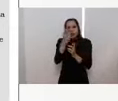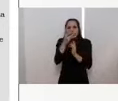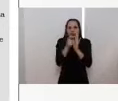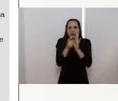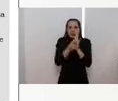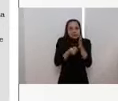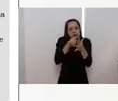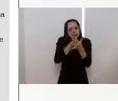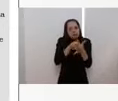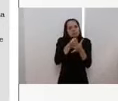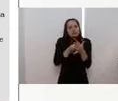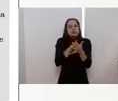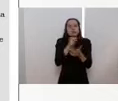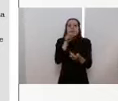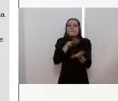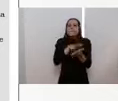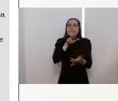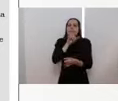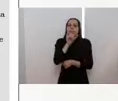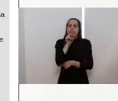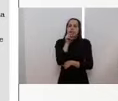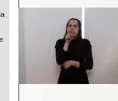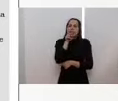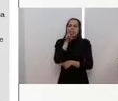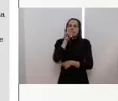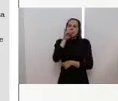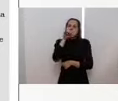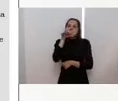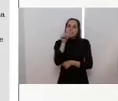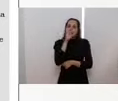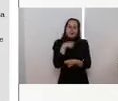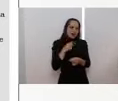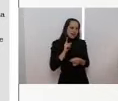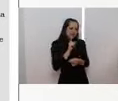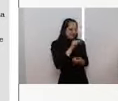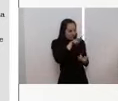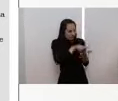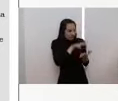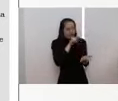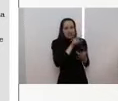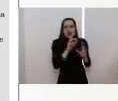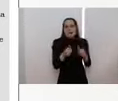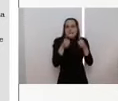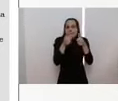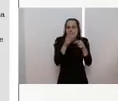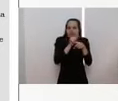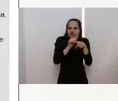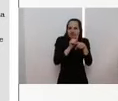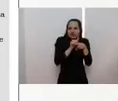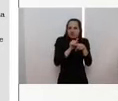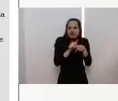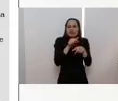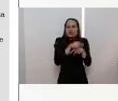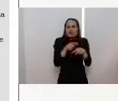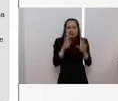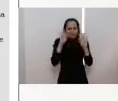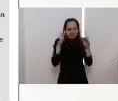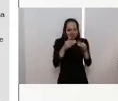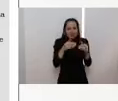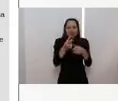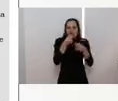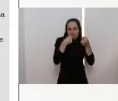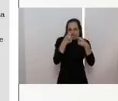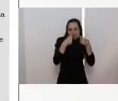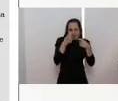por parte del invima nuestra certificación en las buenas prácticas de elaboración de nuestra central de educación de medicamentos